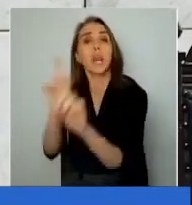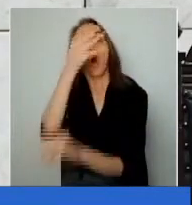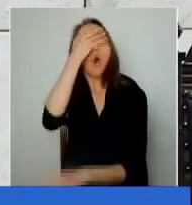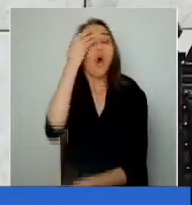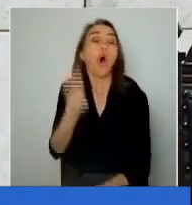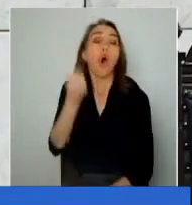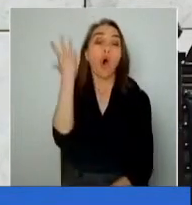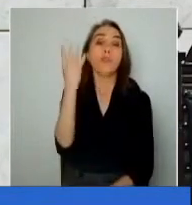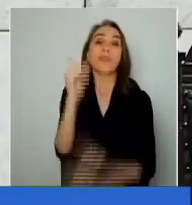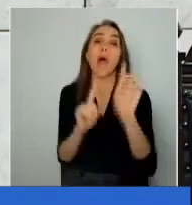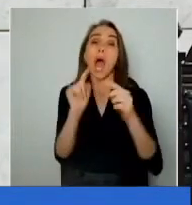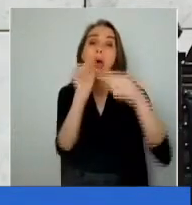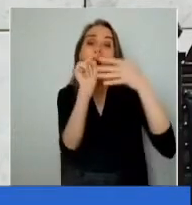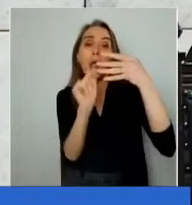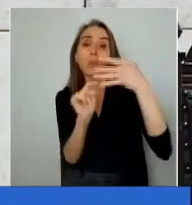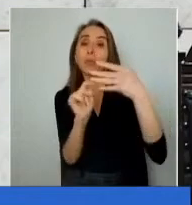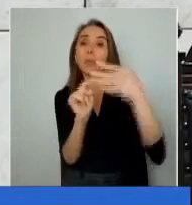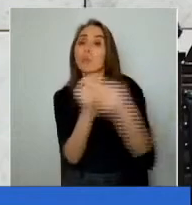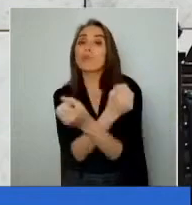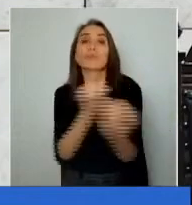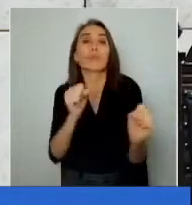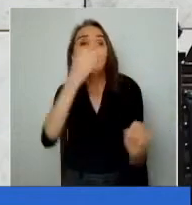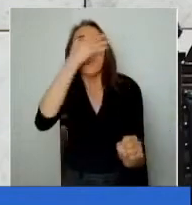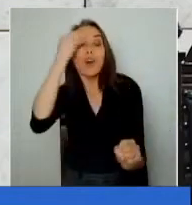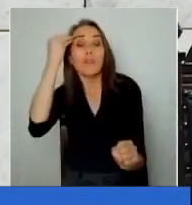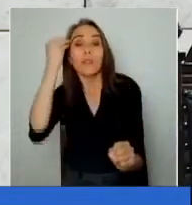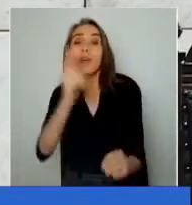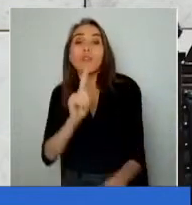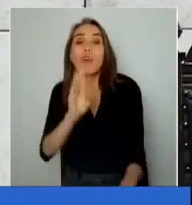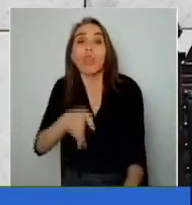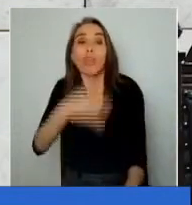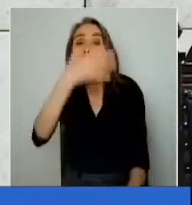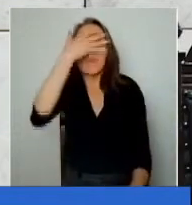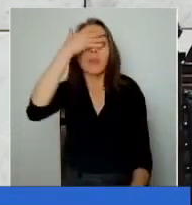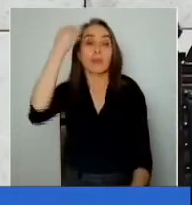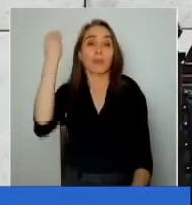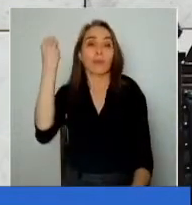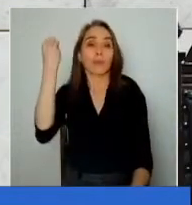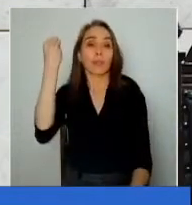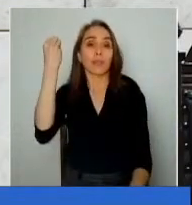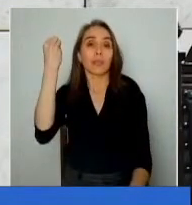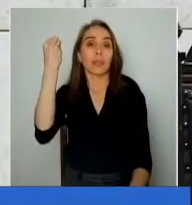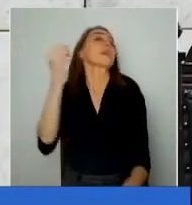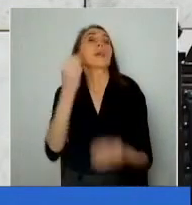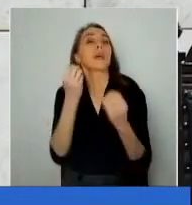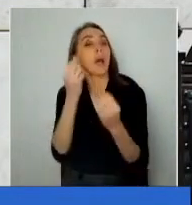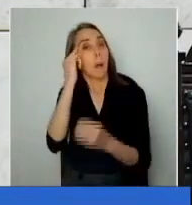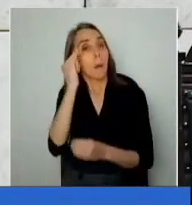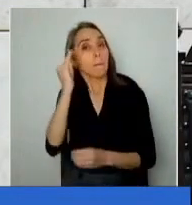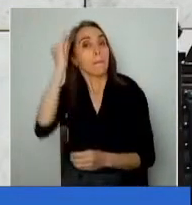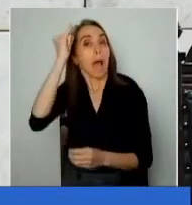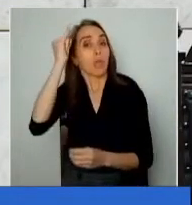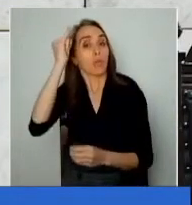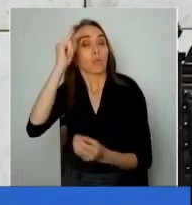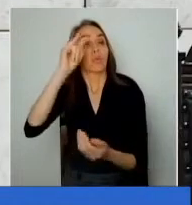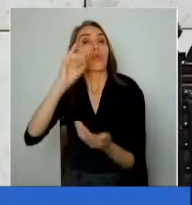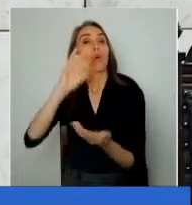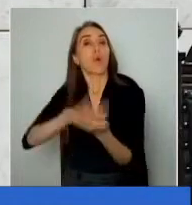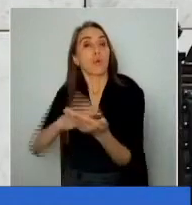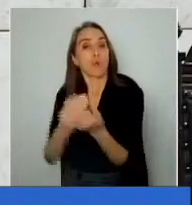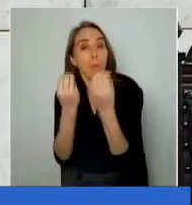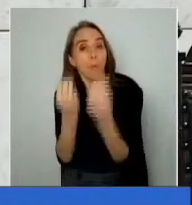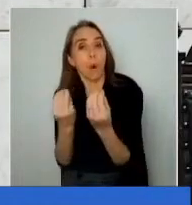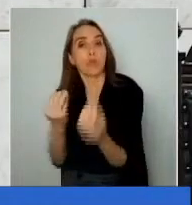que no se pueden olvidar ni corresponde hacerle lo maduro y lo sano para una sociedad es saber